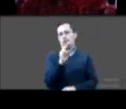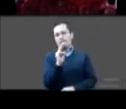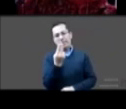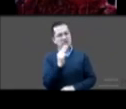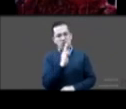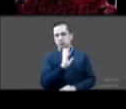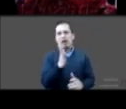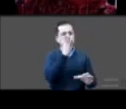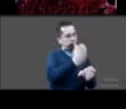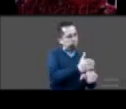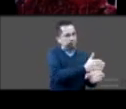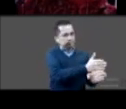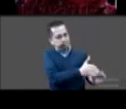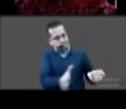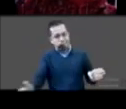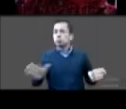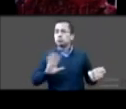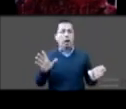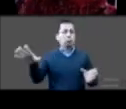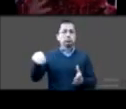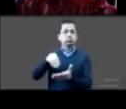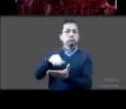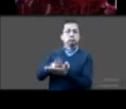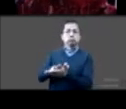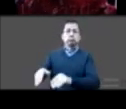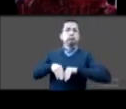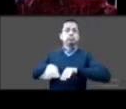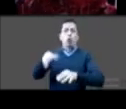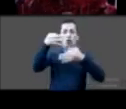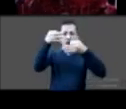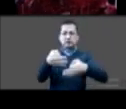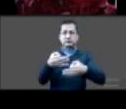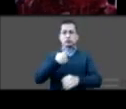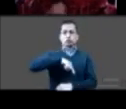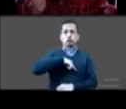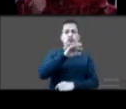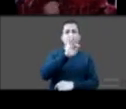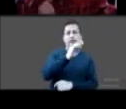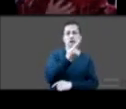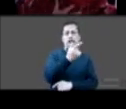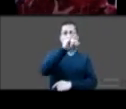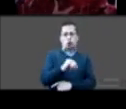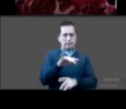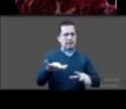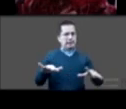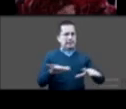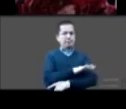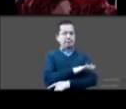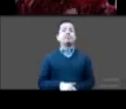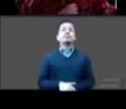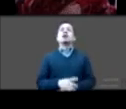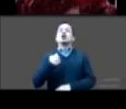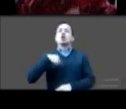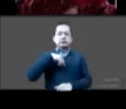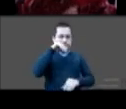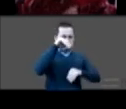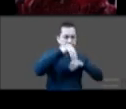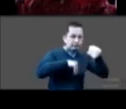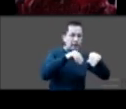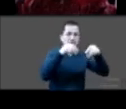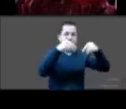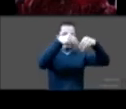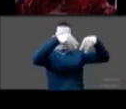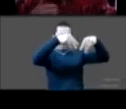oficial, donde estamos buscando que esta fiscalía cuente con las unidades administrativas